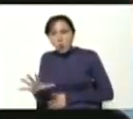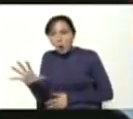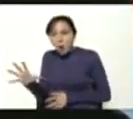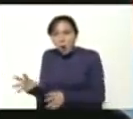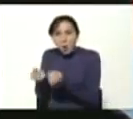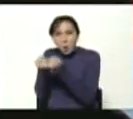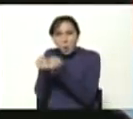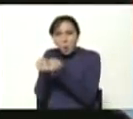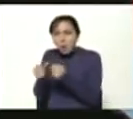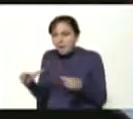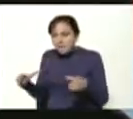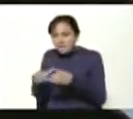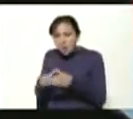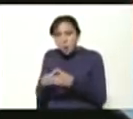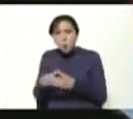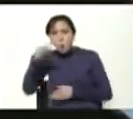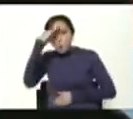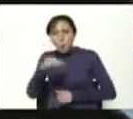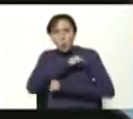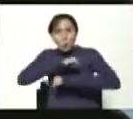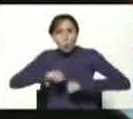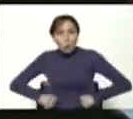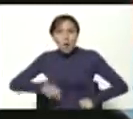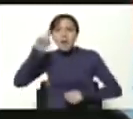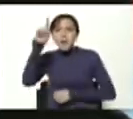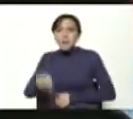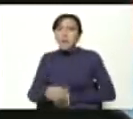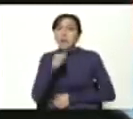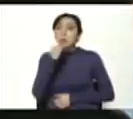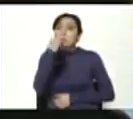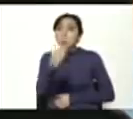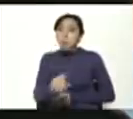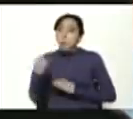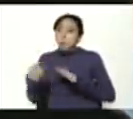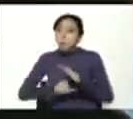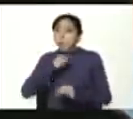oficiales de la Fuerza Armada Nacional Bolivariana y también se pronuncia ante organismos internacionales.